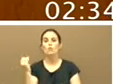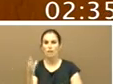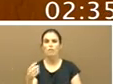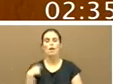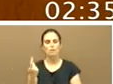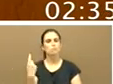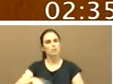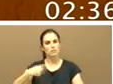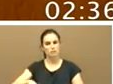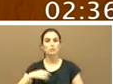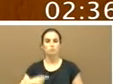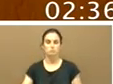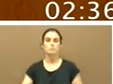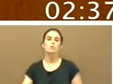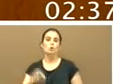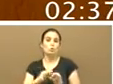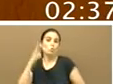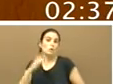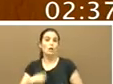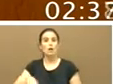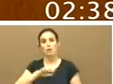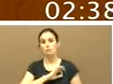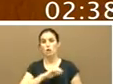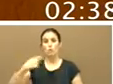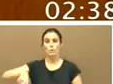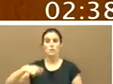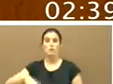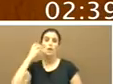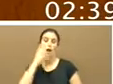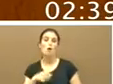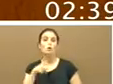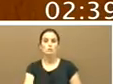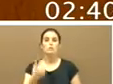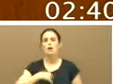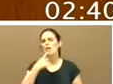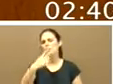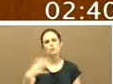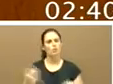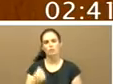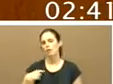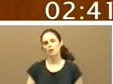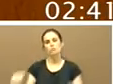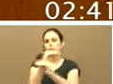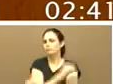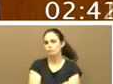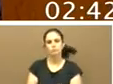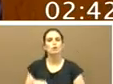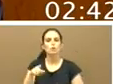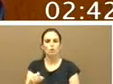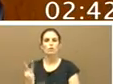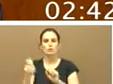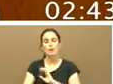Afortunadamente, el presidente del Gobierno, Mariano Rajoy, ha determinado la inconveniencia y la incompatibilidad con la propia